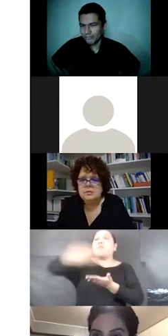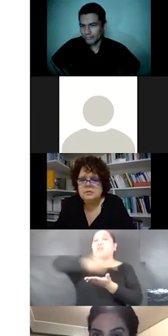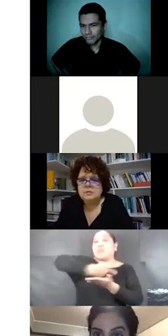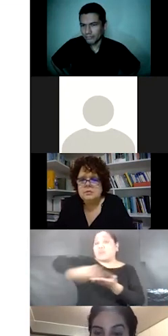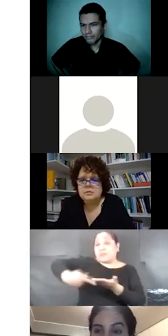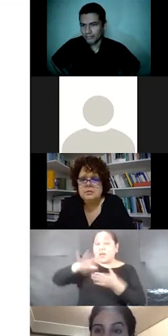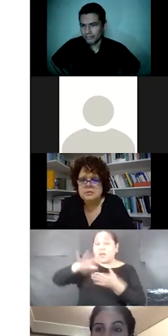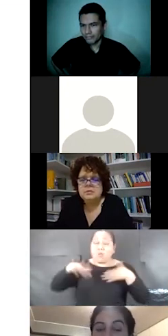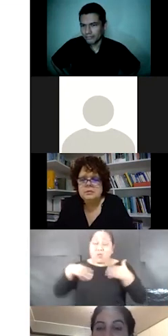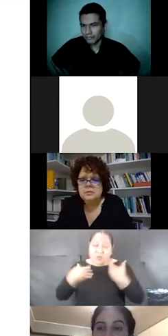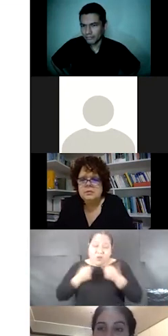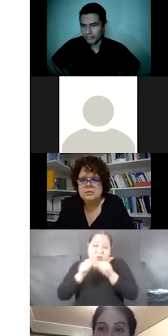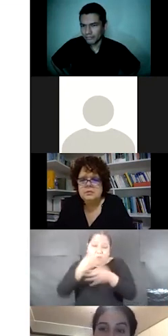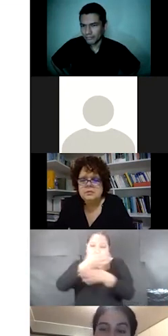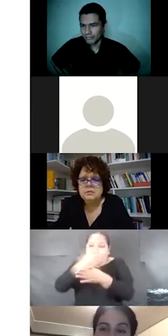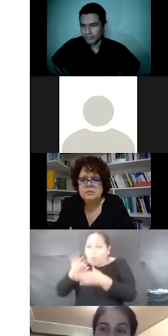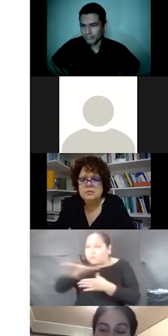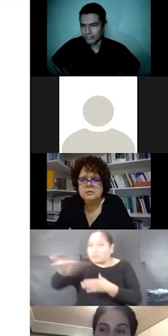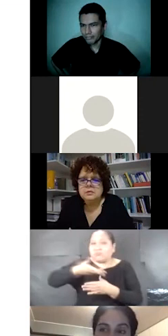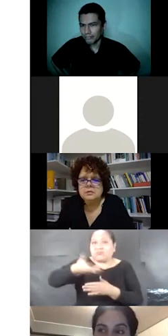podamos seguir compartiendo.